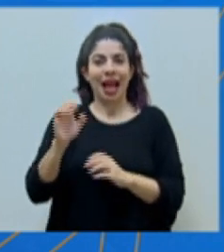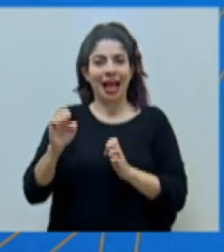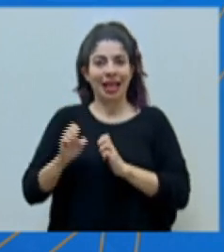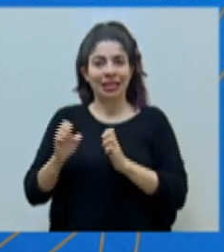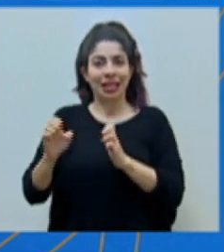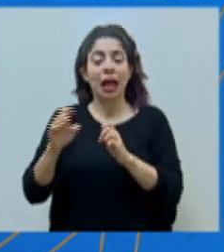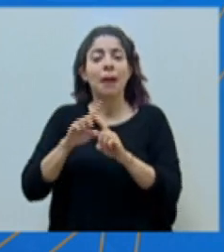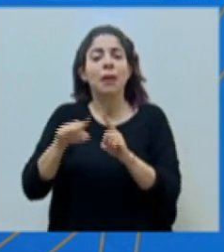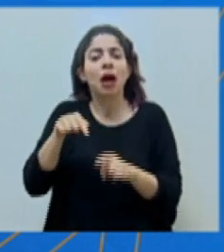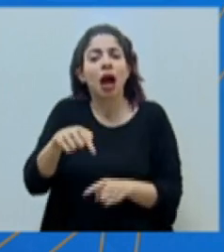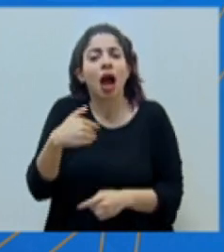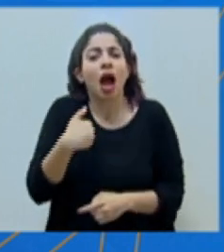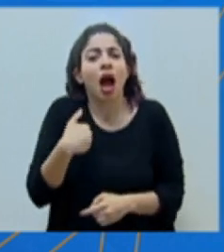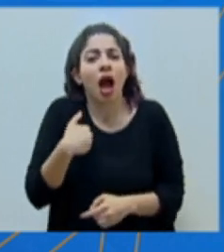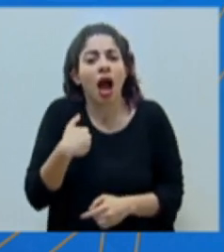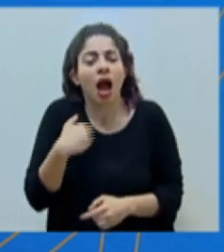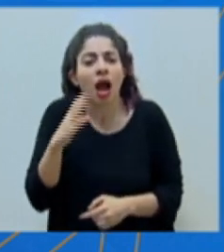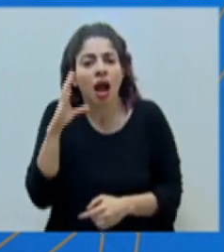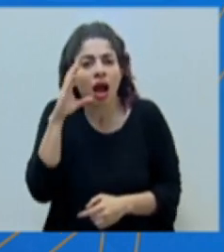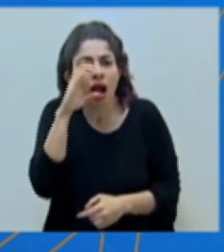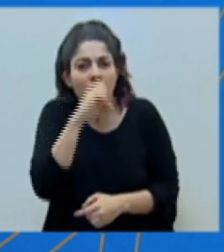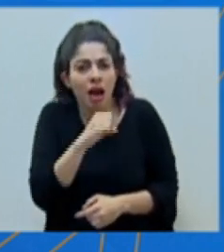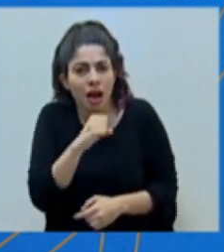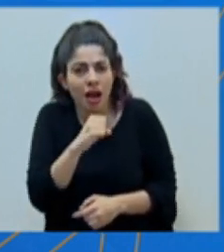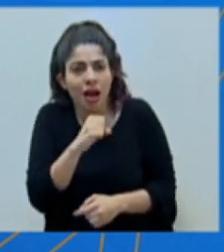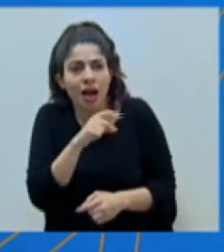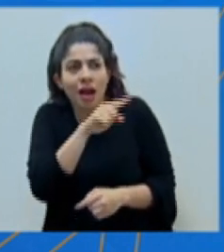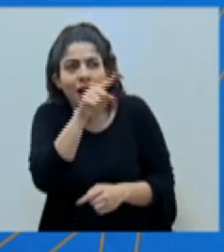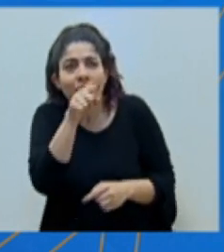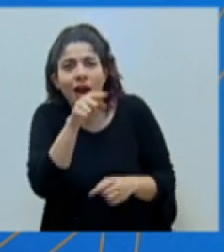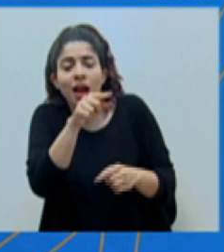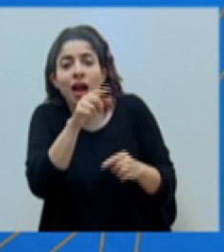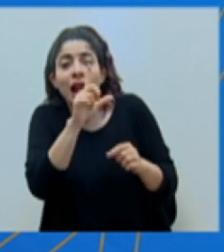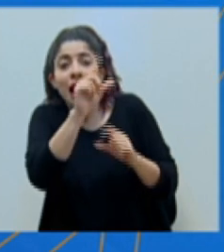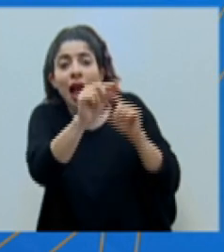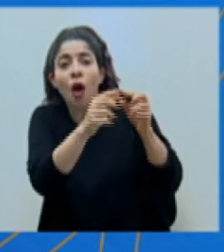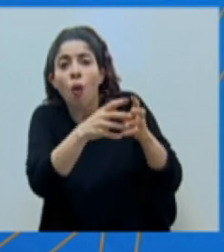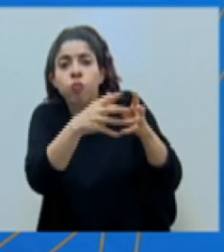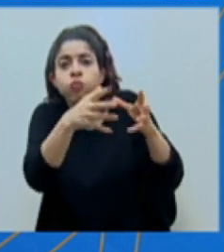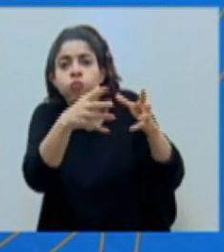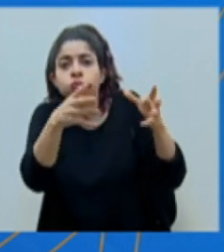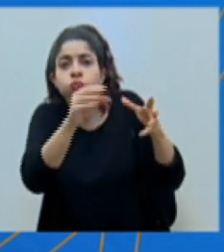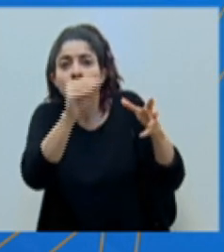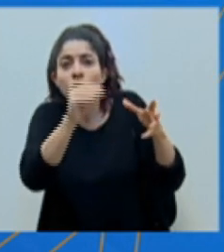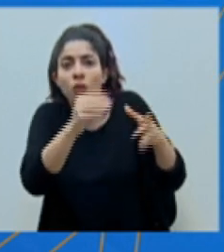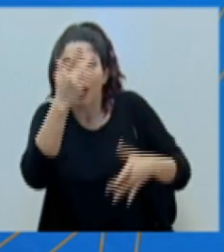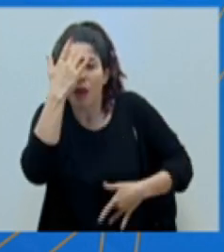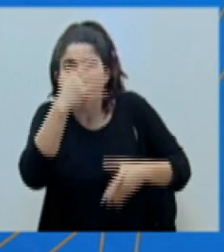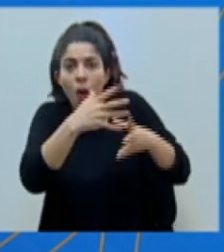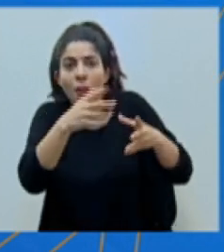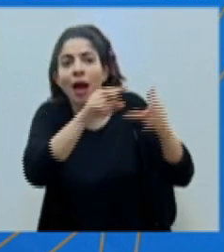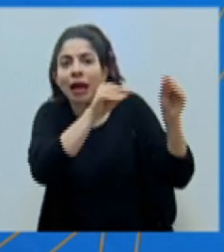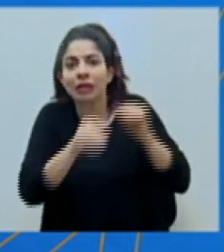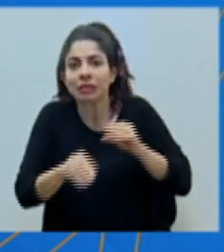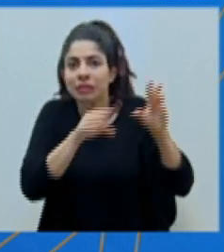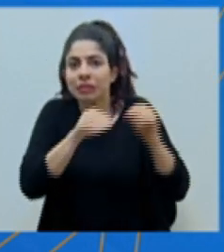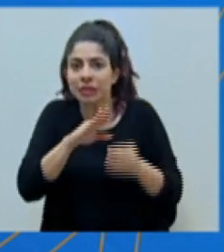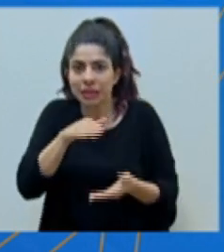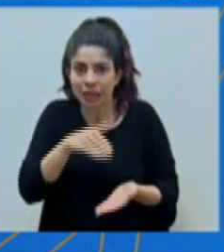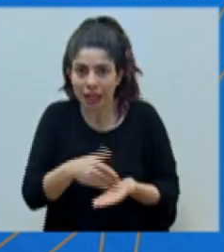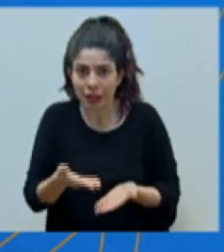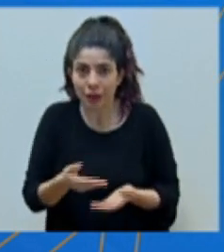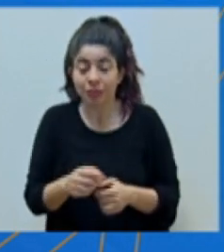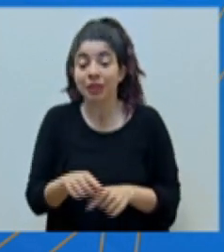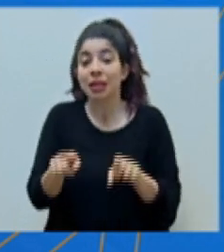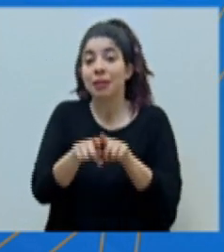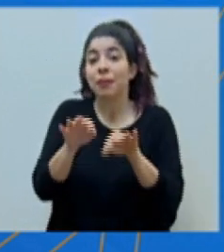hay una relación directa entre lo que estamos viendo en términos del aumento del índice de riesgo cantonal. Importante mencionar también que en el caso de